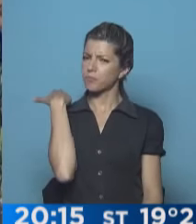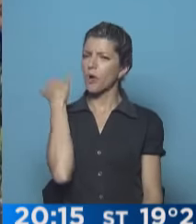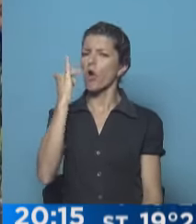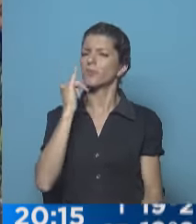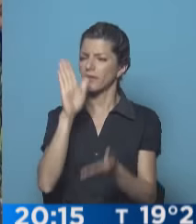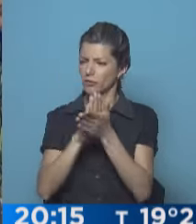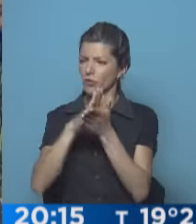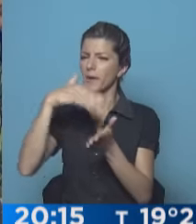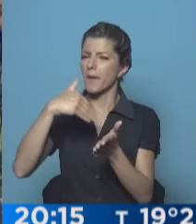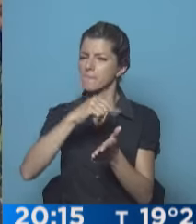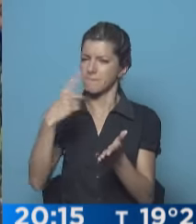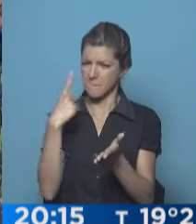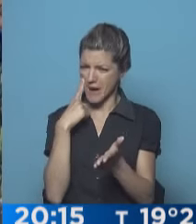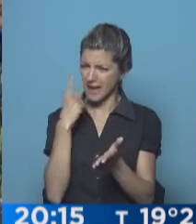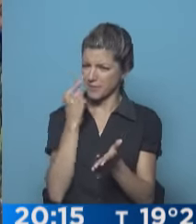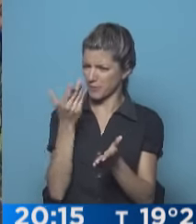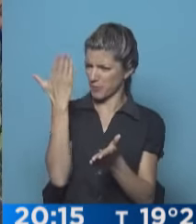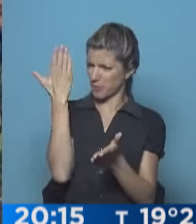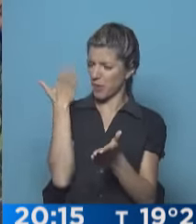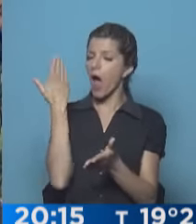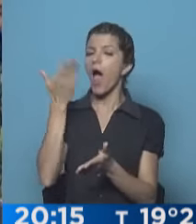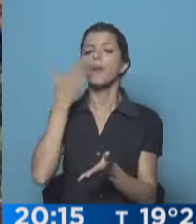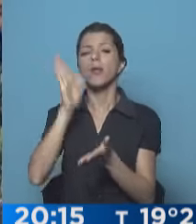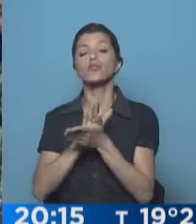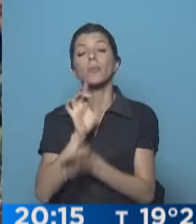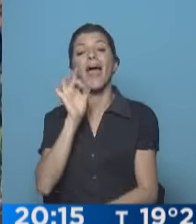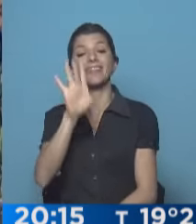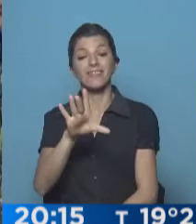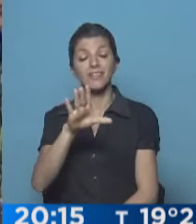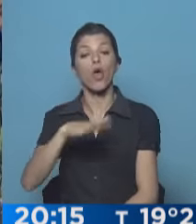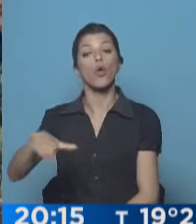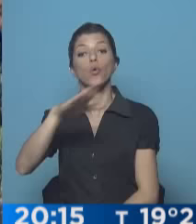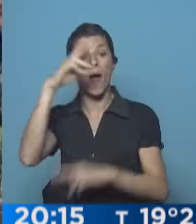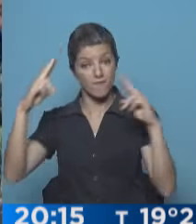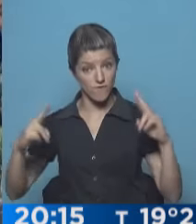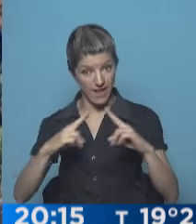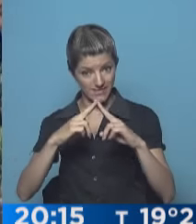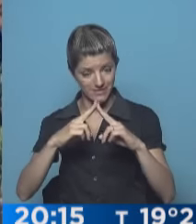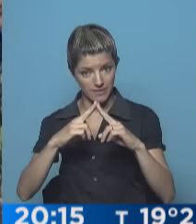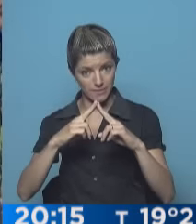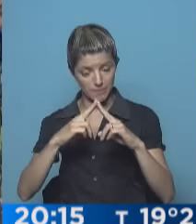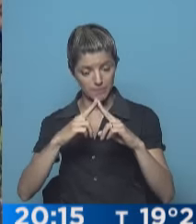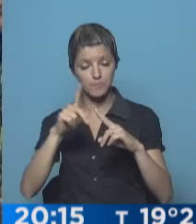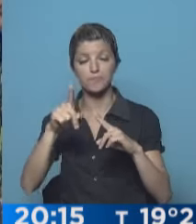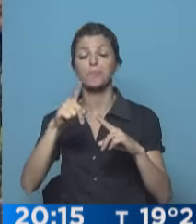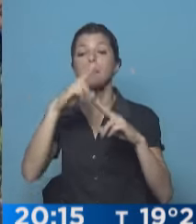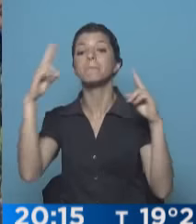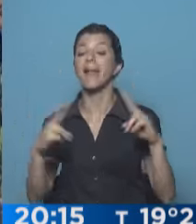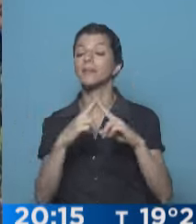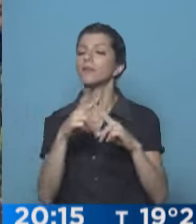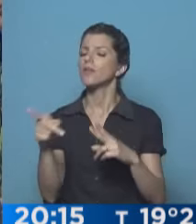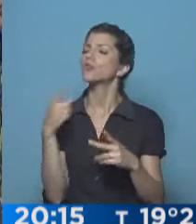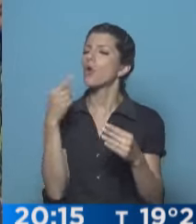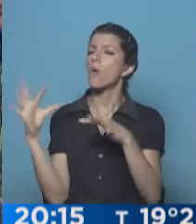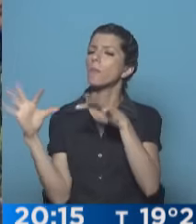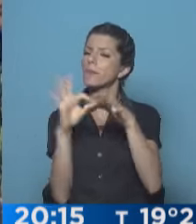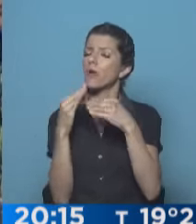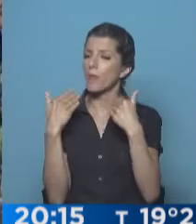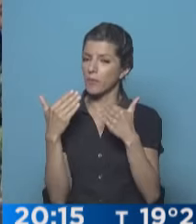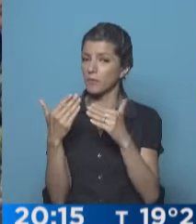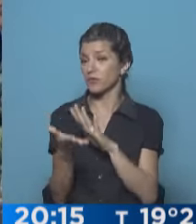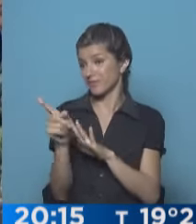ya días atrás cuando hablabas de los atentados en Francia. ¿Cómo se puede relacionar todo esto y este adelanto que vos dabas